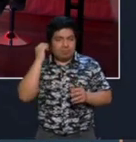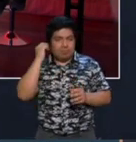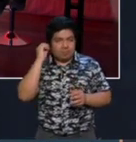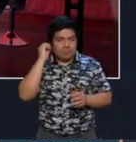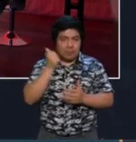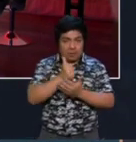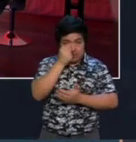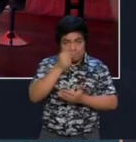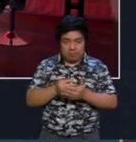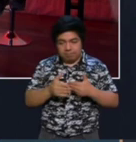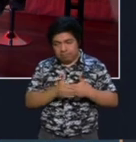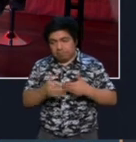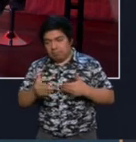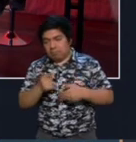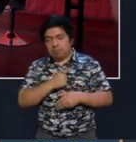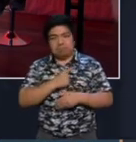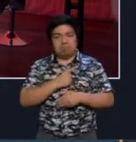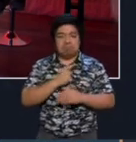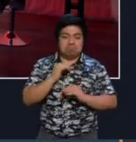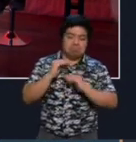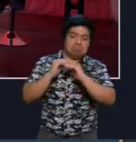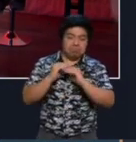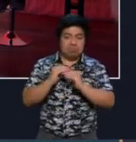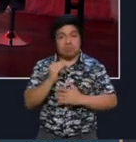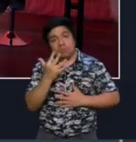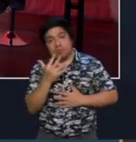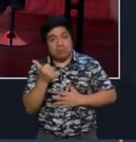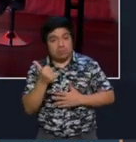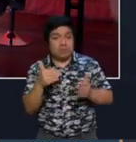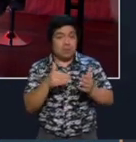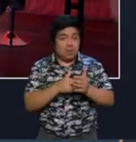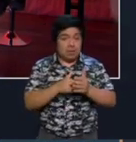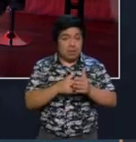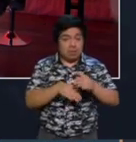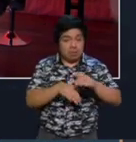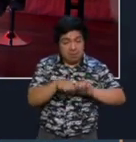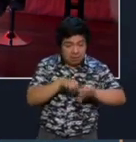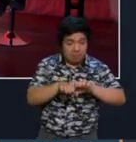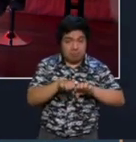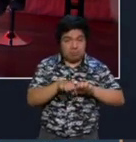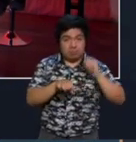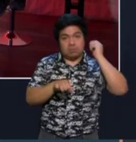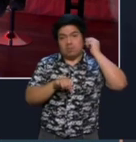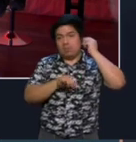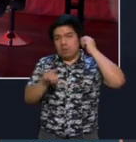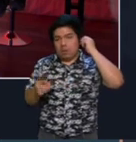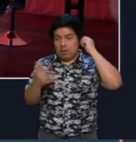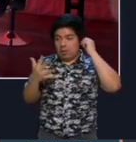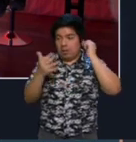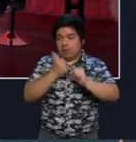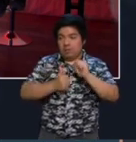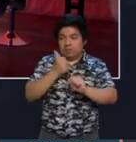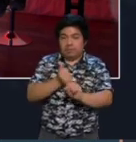México en este periodo solamente ha logrado generar 56,000 empleos, mientras que 5 años atrás